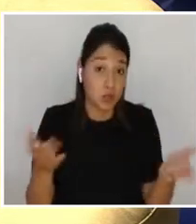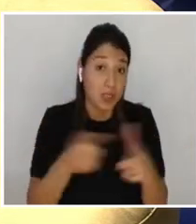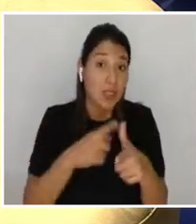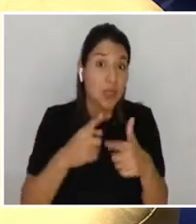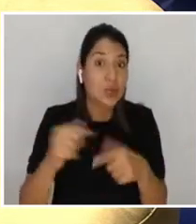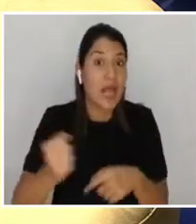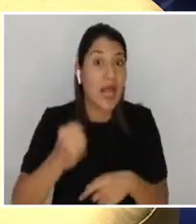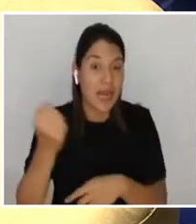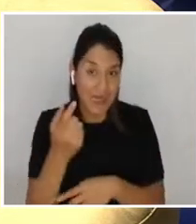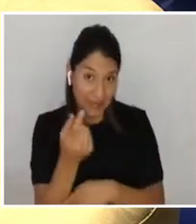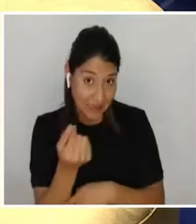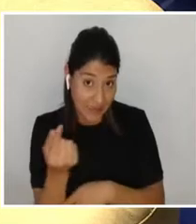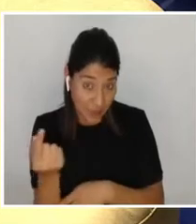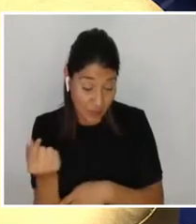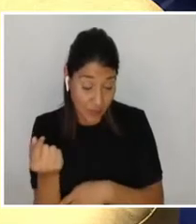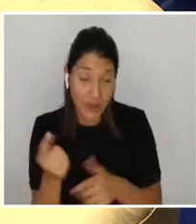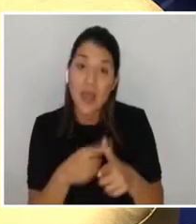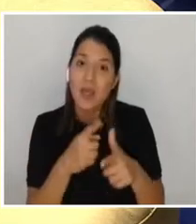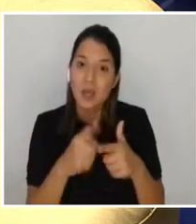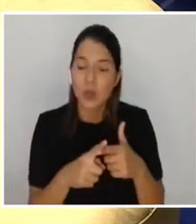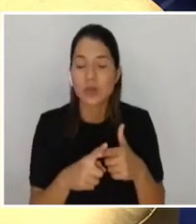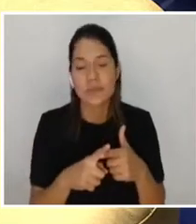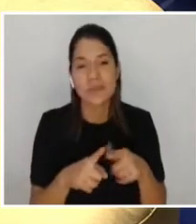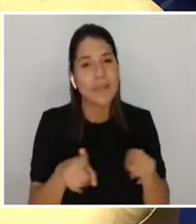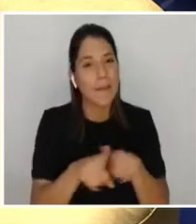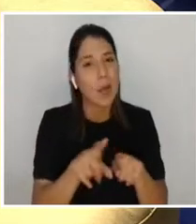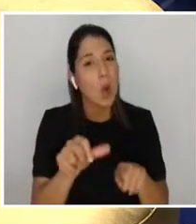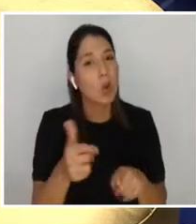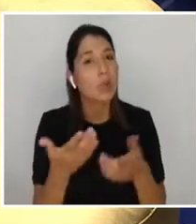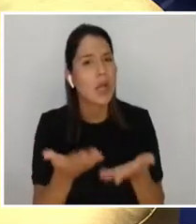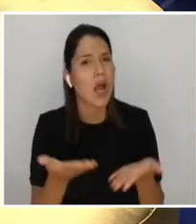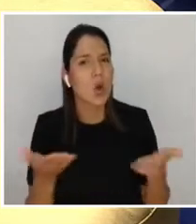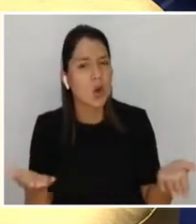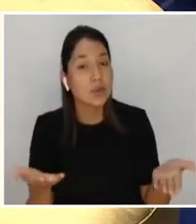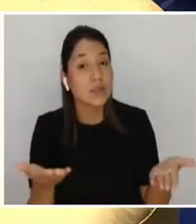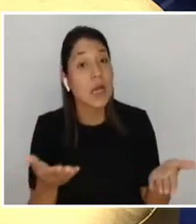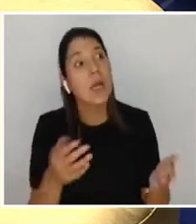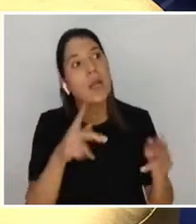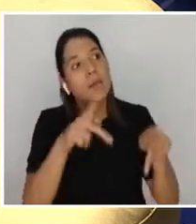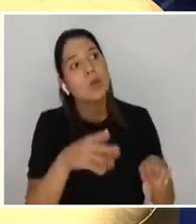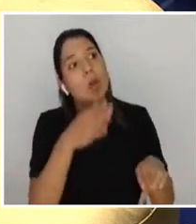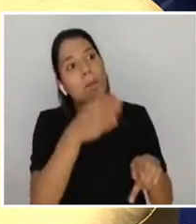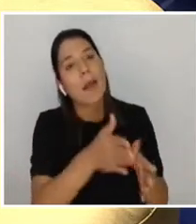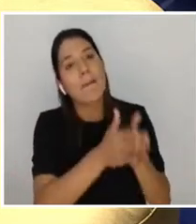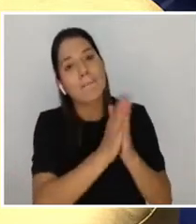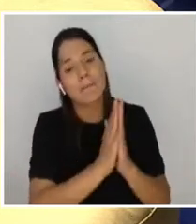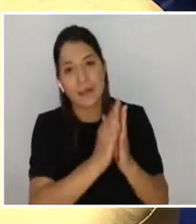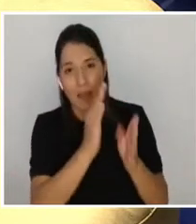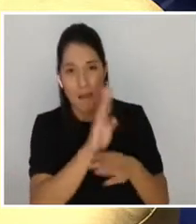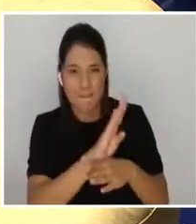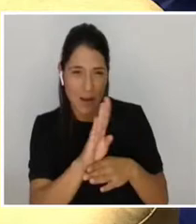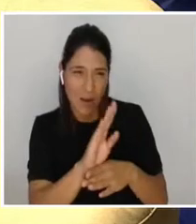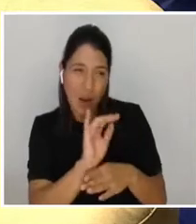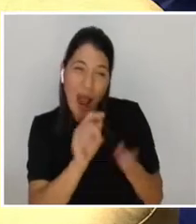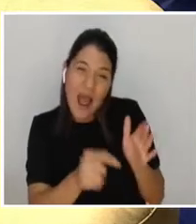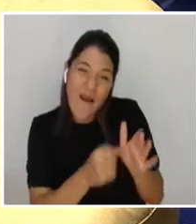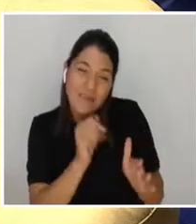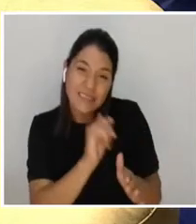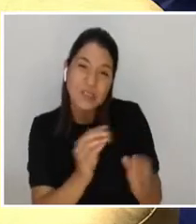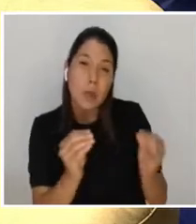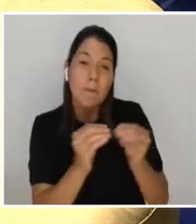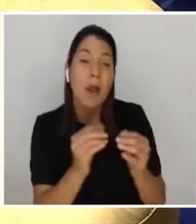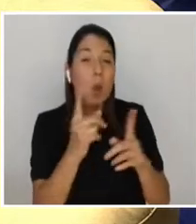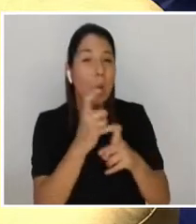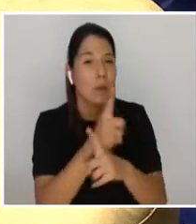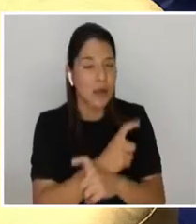Entonces, también otra cosa que la gente hace es pedir al banco, ¿verdad? Que a veces eso es como un poco más complicado, más tedioso, porque a